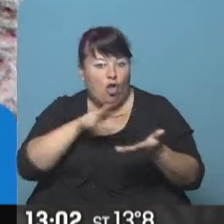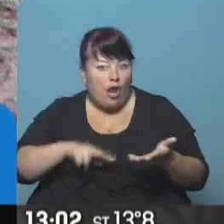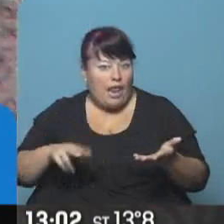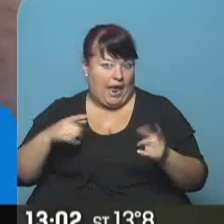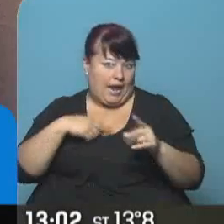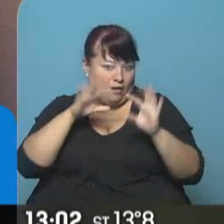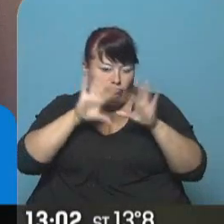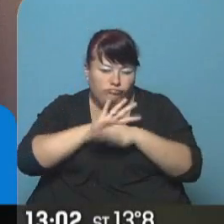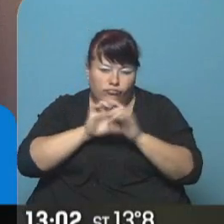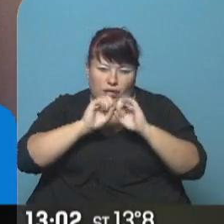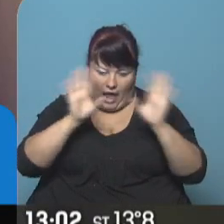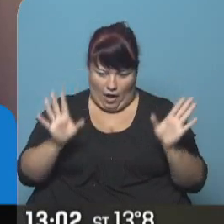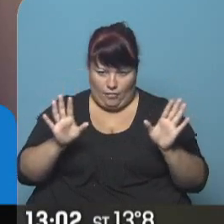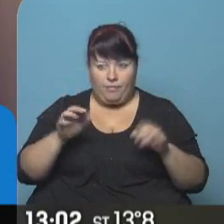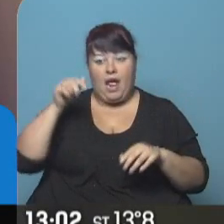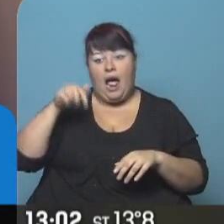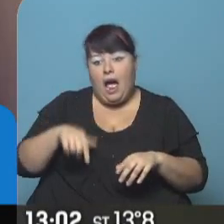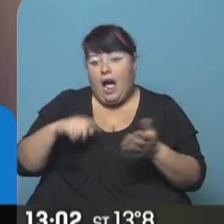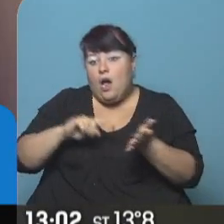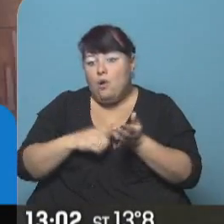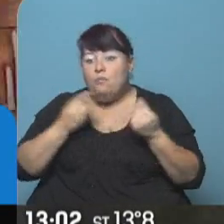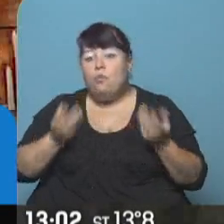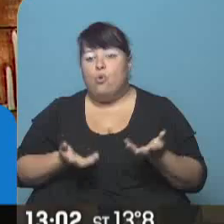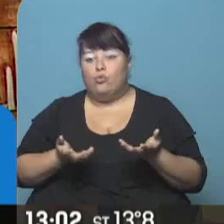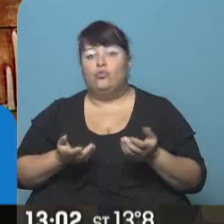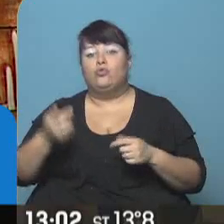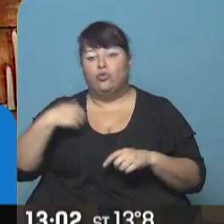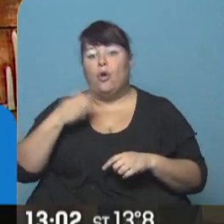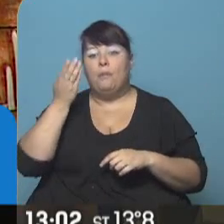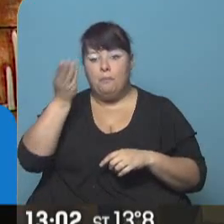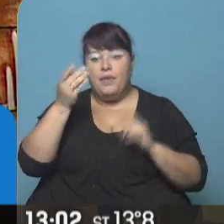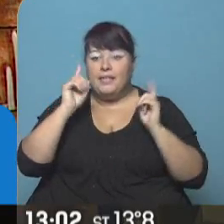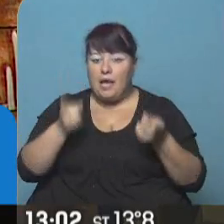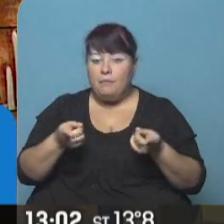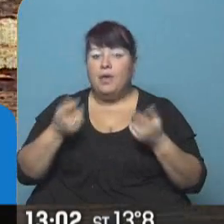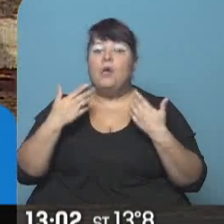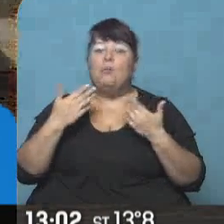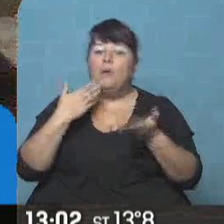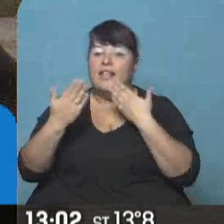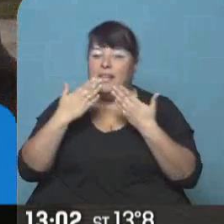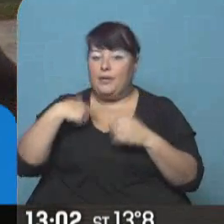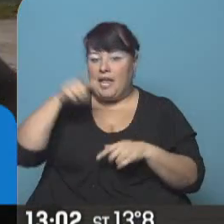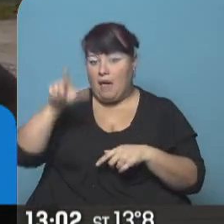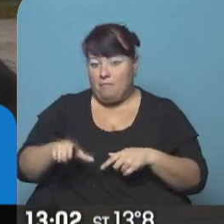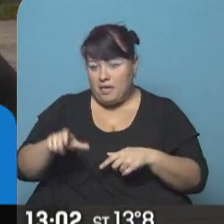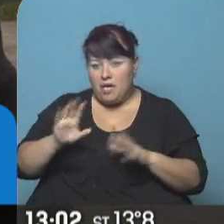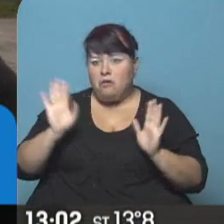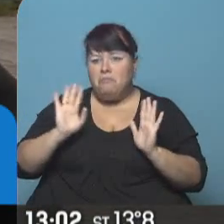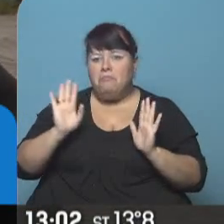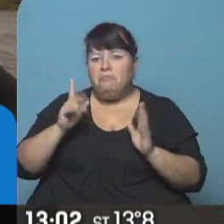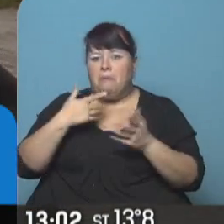forma pormenorizada ahora el tema es que pedí y solicite también si podía entrevistar a mi asistido sin las